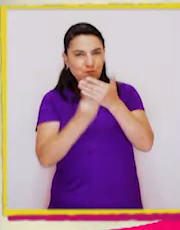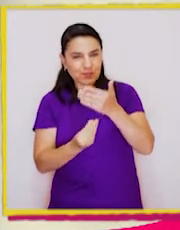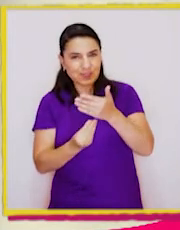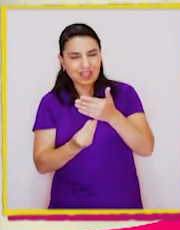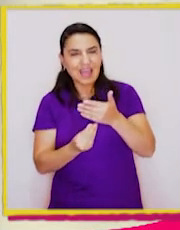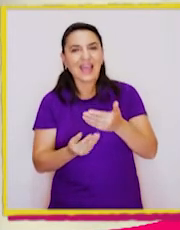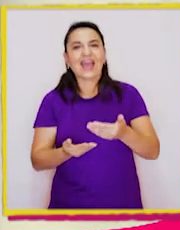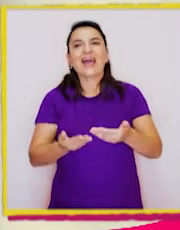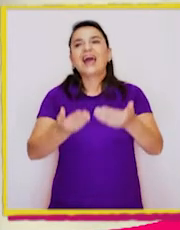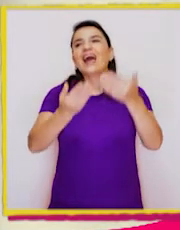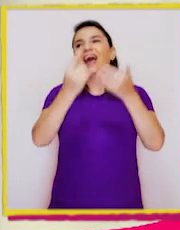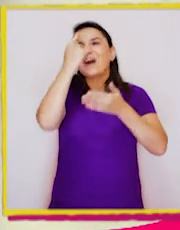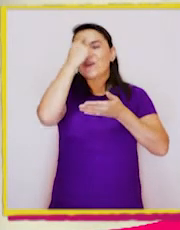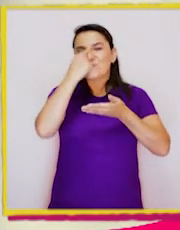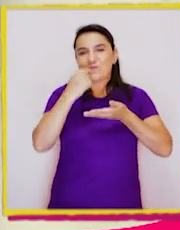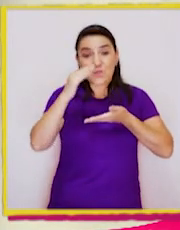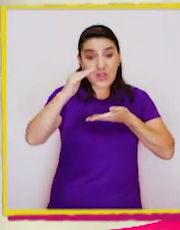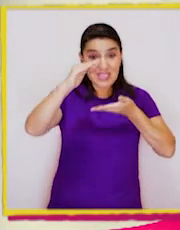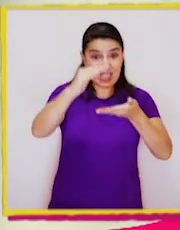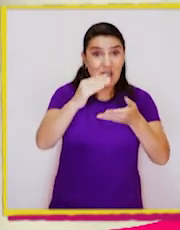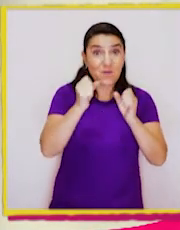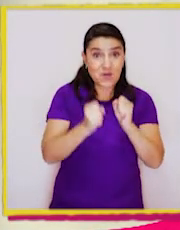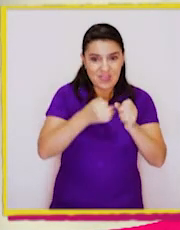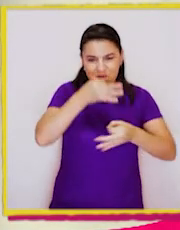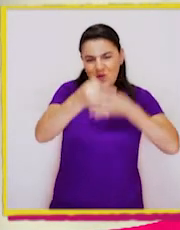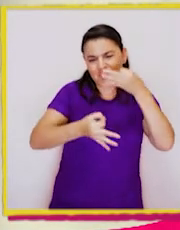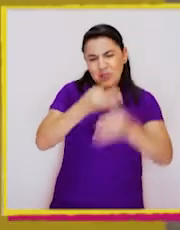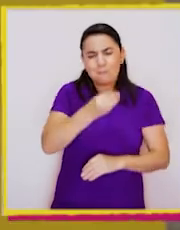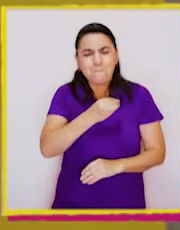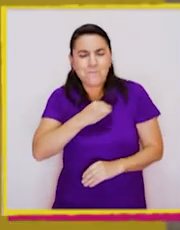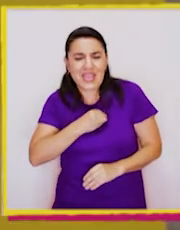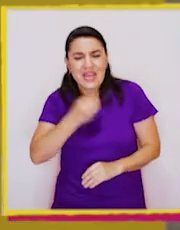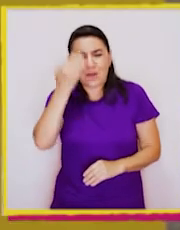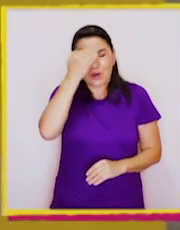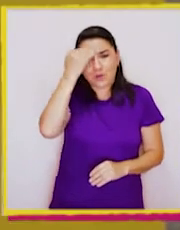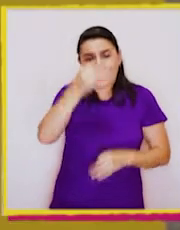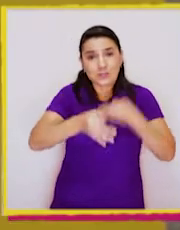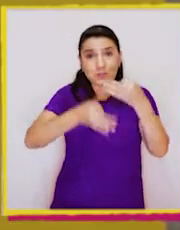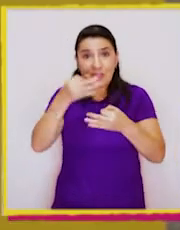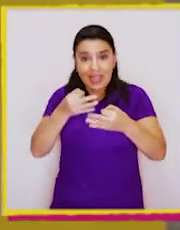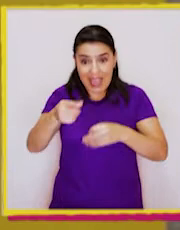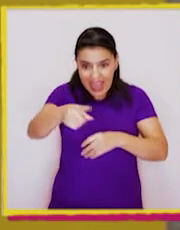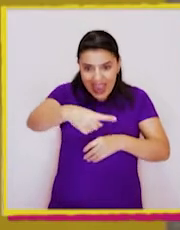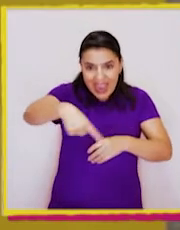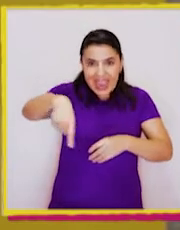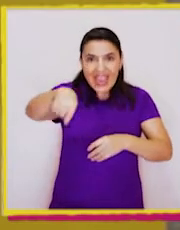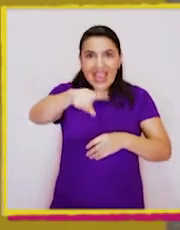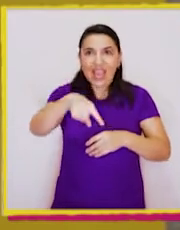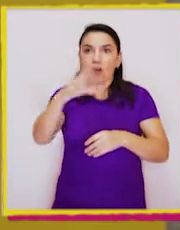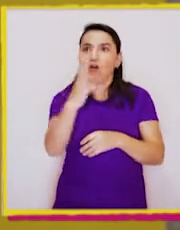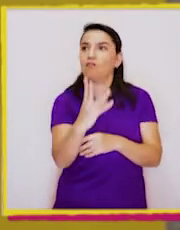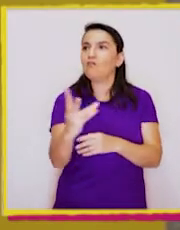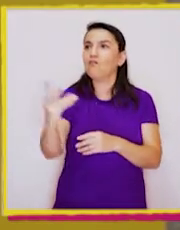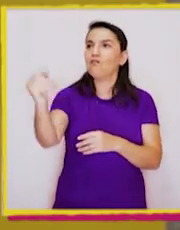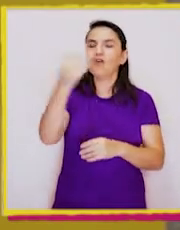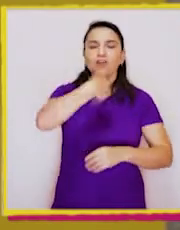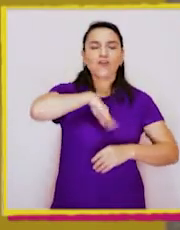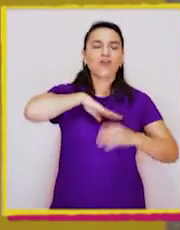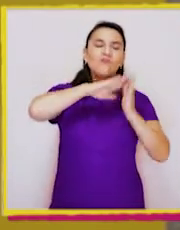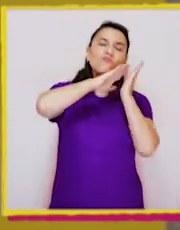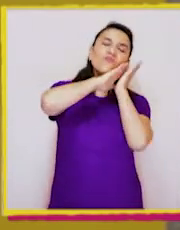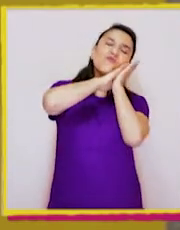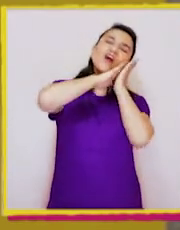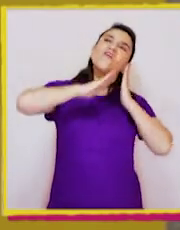¡Exacto! Son muñecos a los que se les puede contar las penas o preocupaciones. Y ellos se las llevan para que podamos dormir